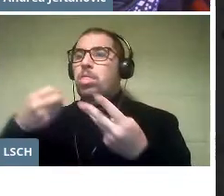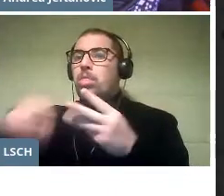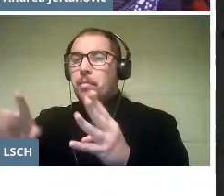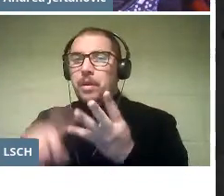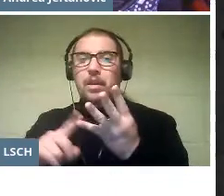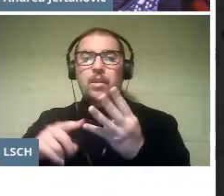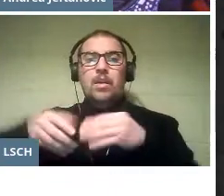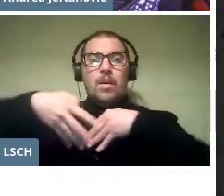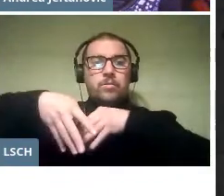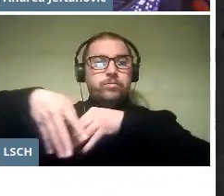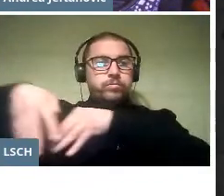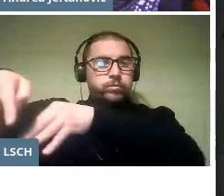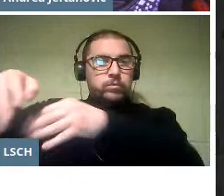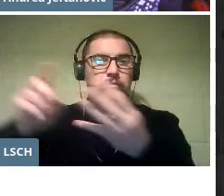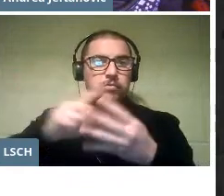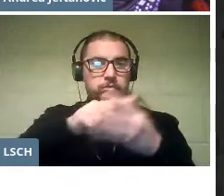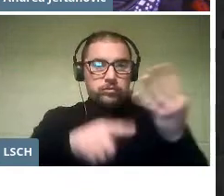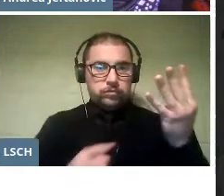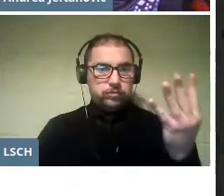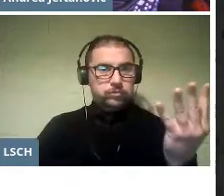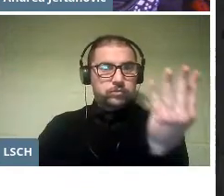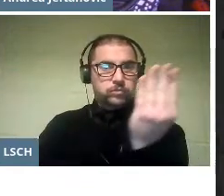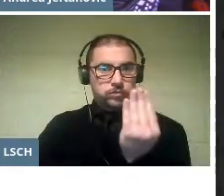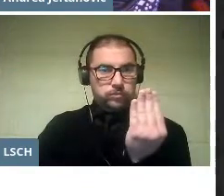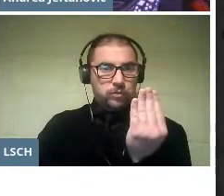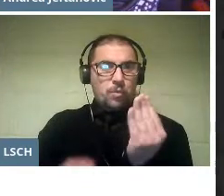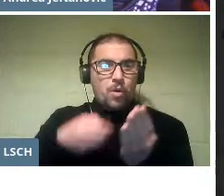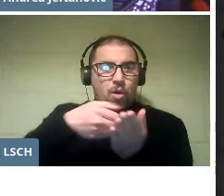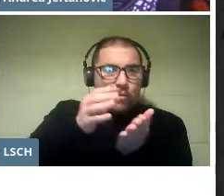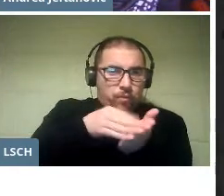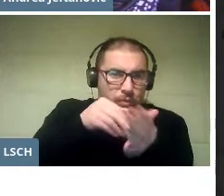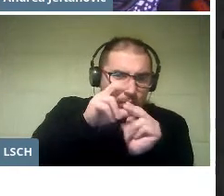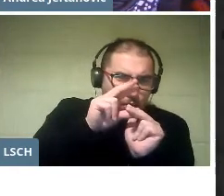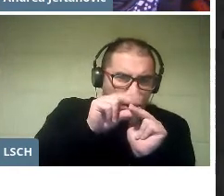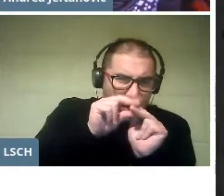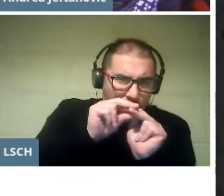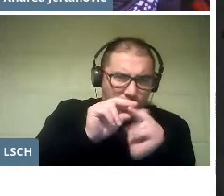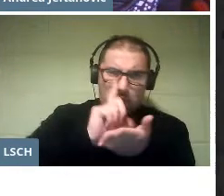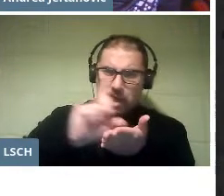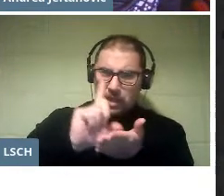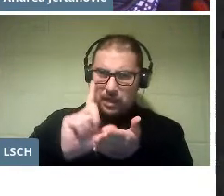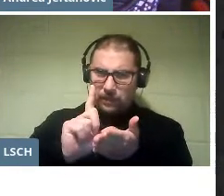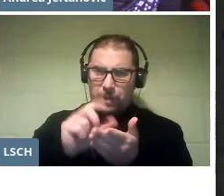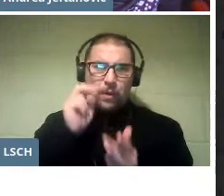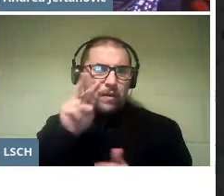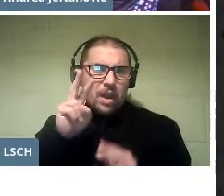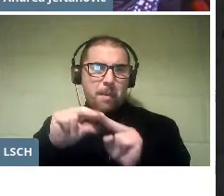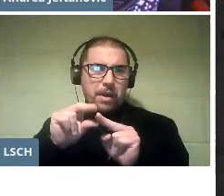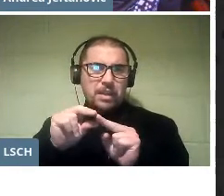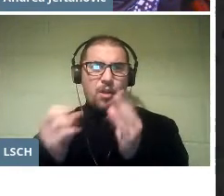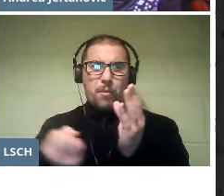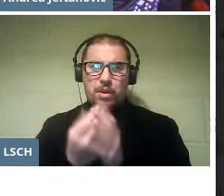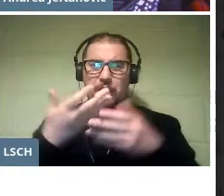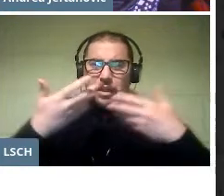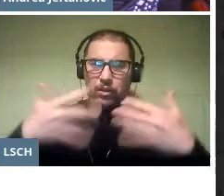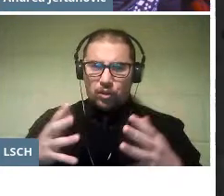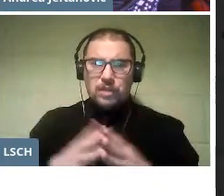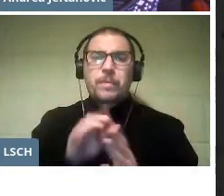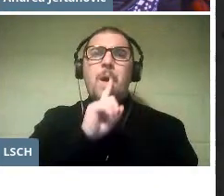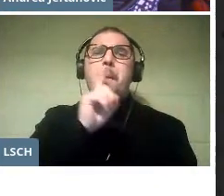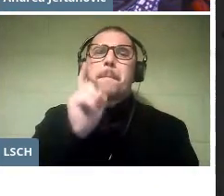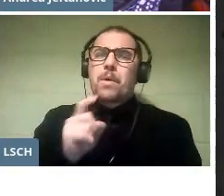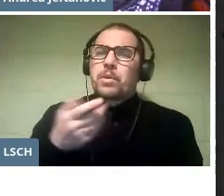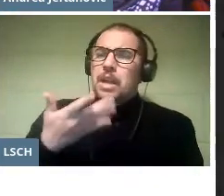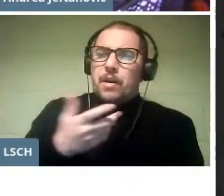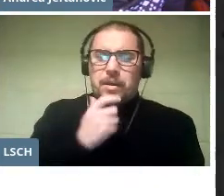peregrinos, organizados en una suerte de arqueología literaria. Una mirada al pasado modernista, para instalar la pregunta